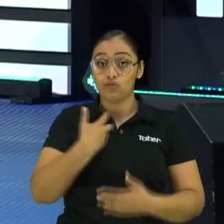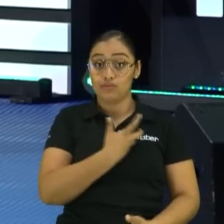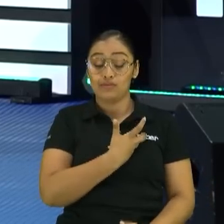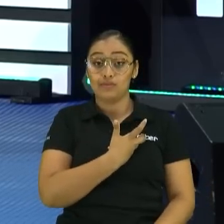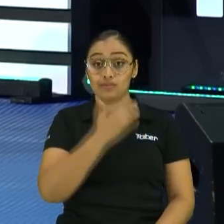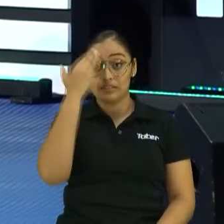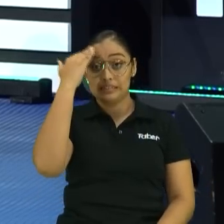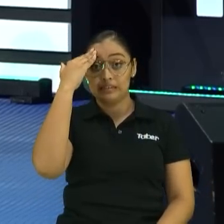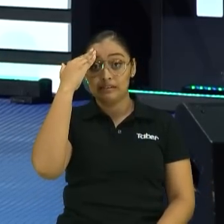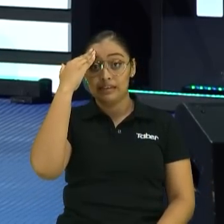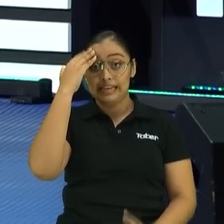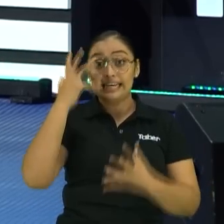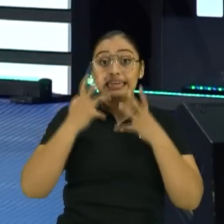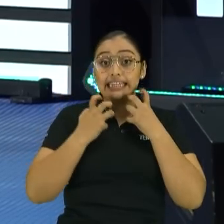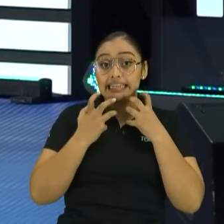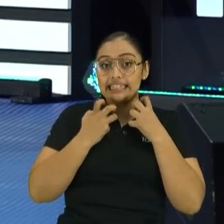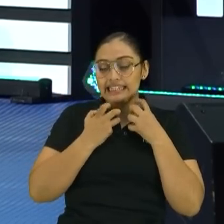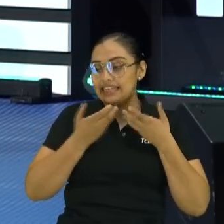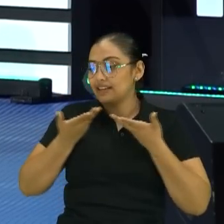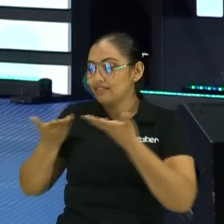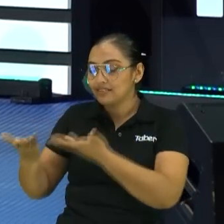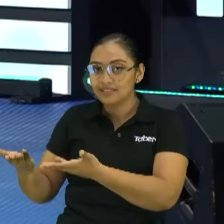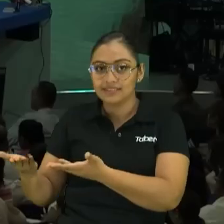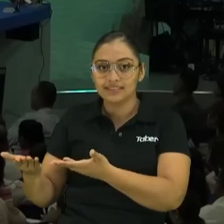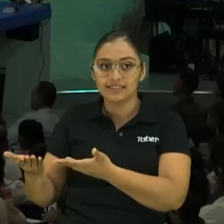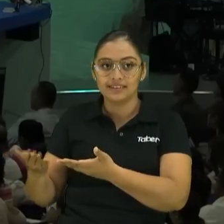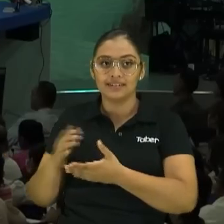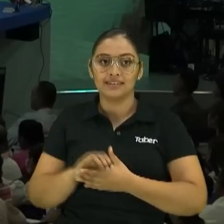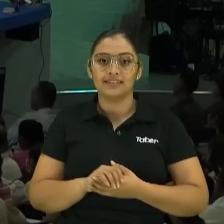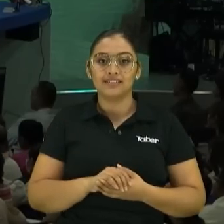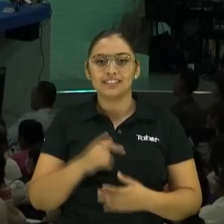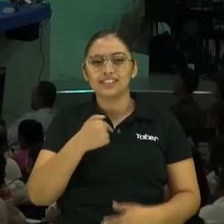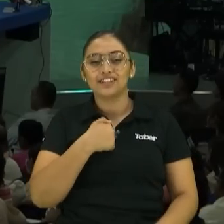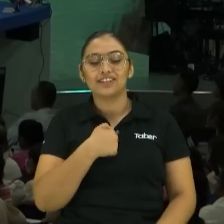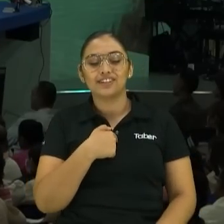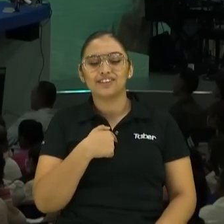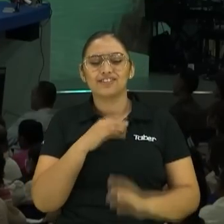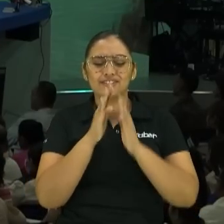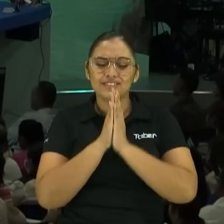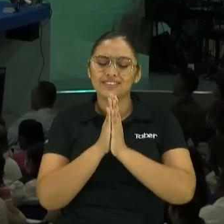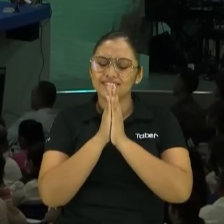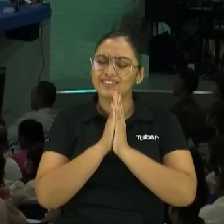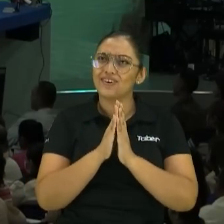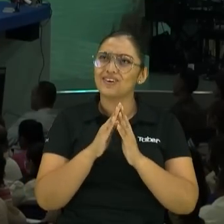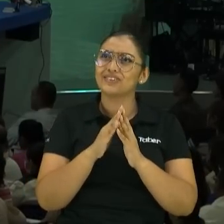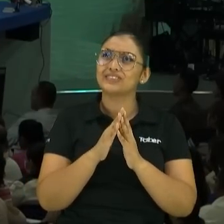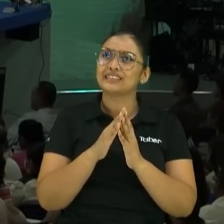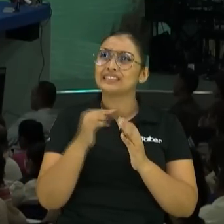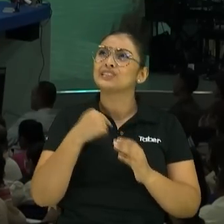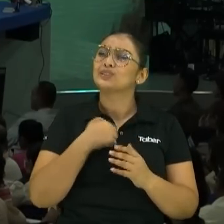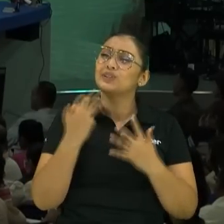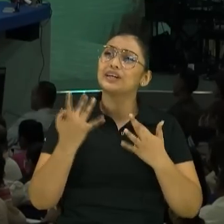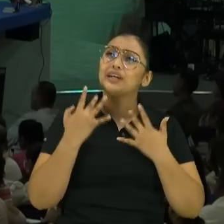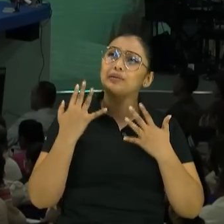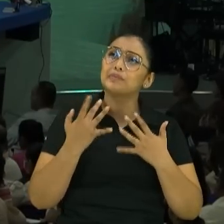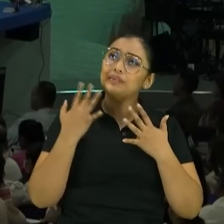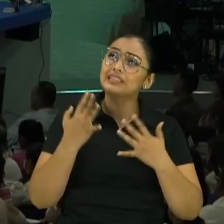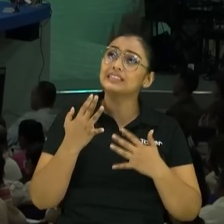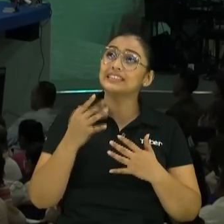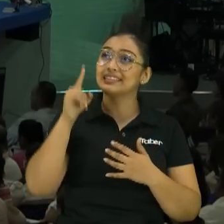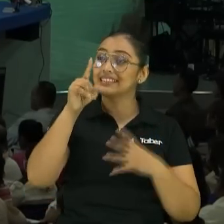y cuando él iba a la entrevista de trabajo Yo decía ojalá se lo puedan dar señor ojalá se lo puedan dar pero